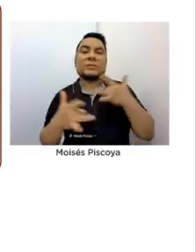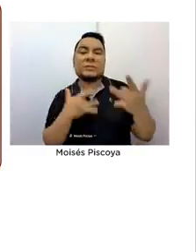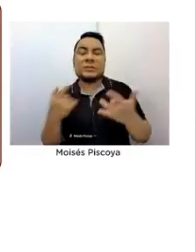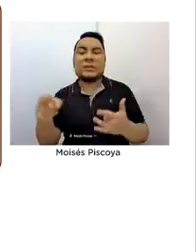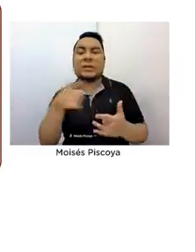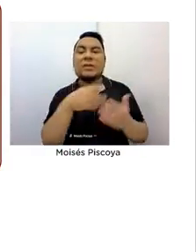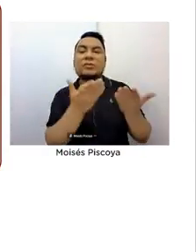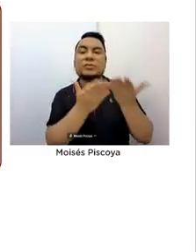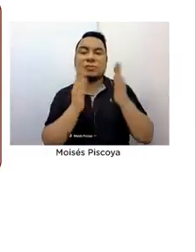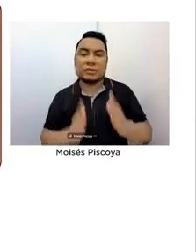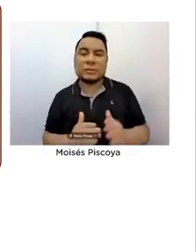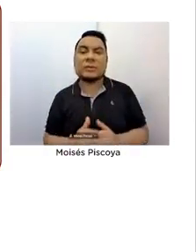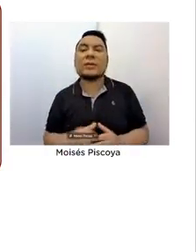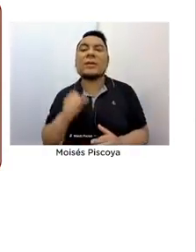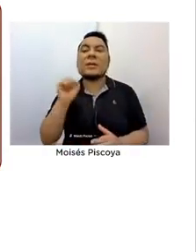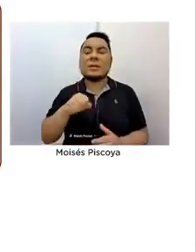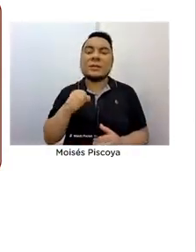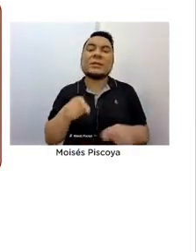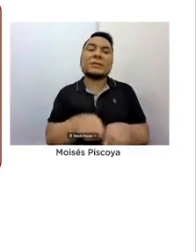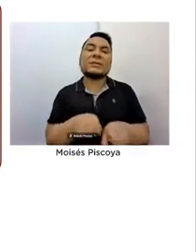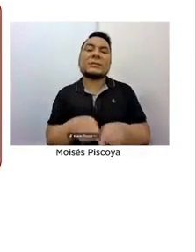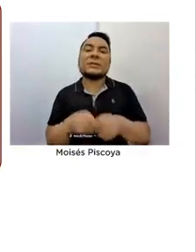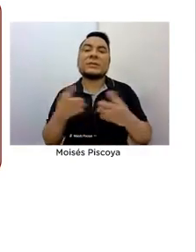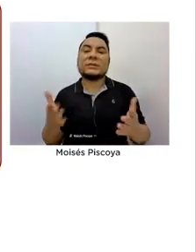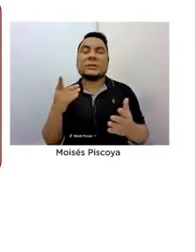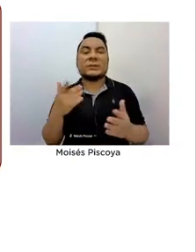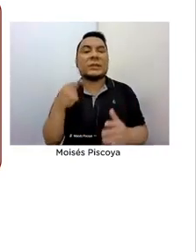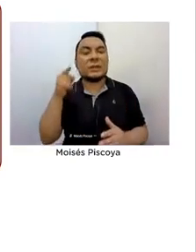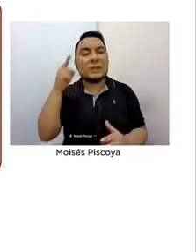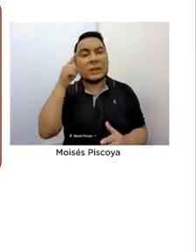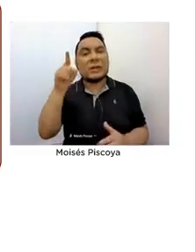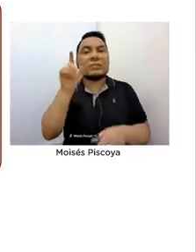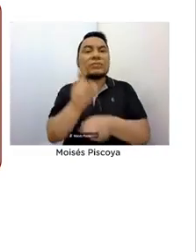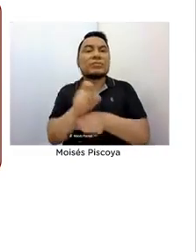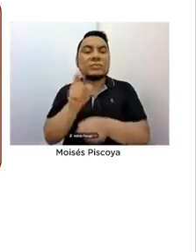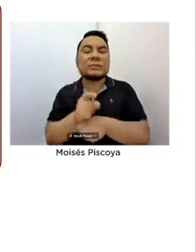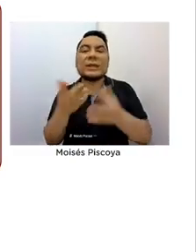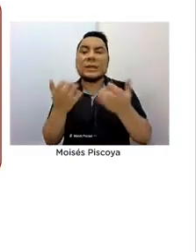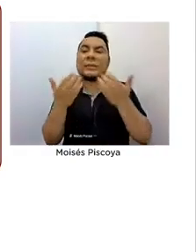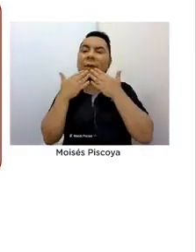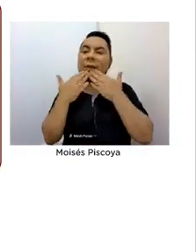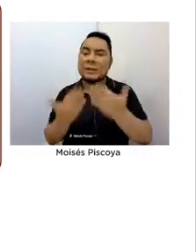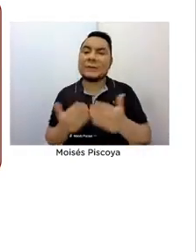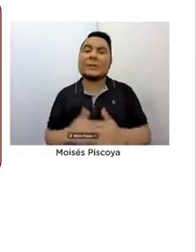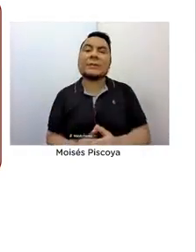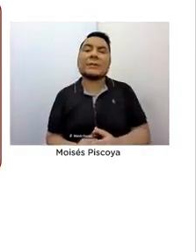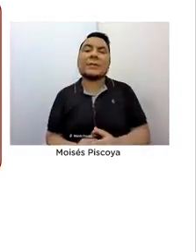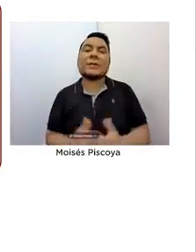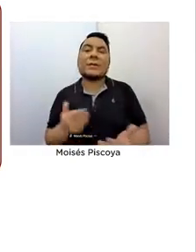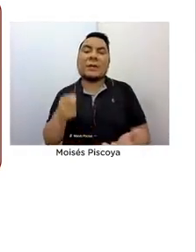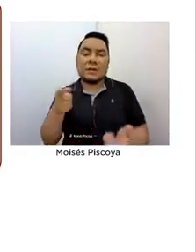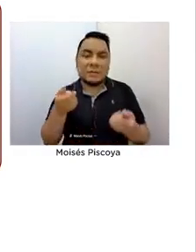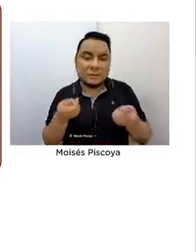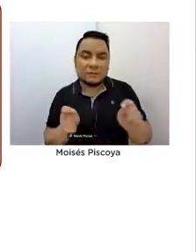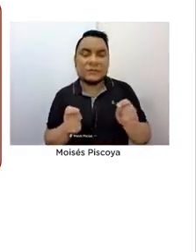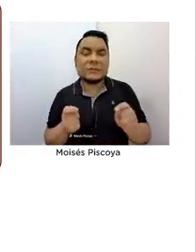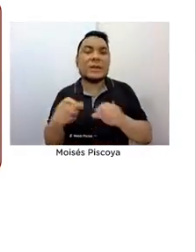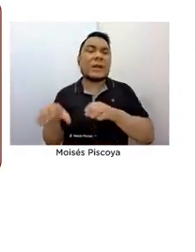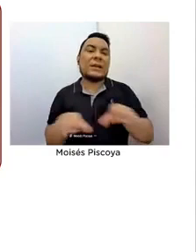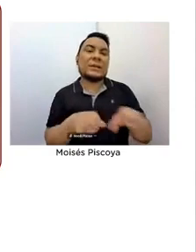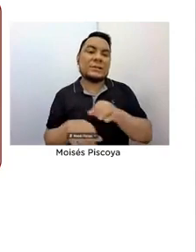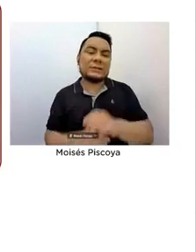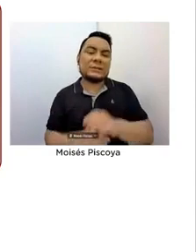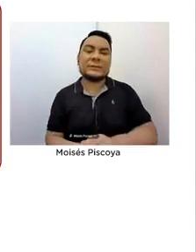los estudiantes, a la par del aspecto pedagógico, y queremos agradecer ese esfuerzo que vienen